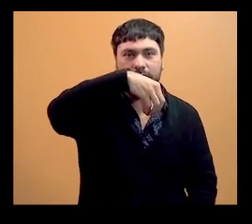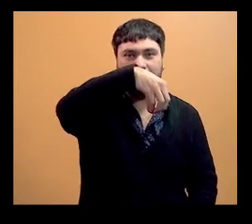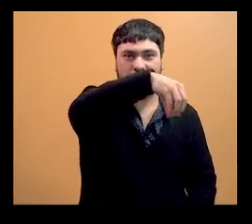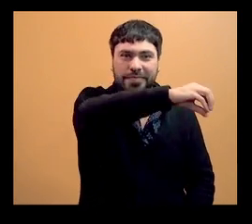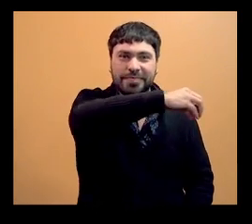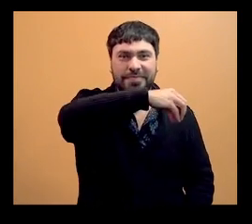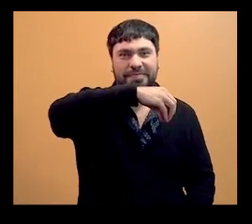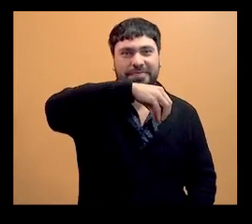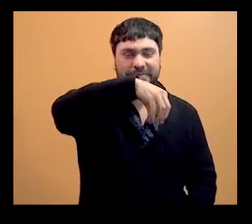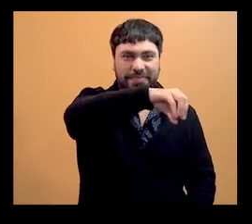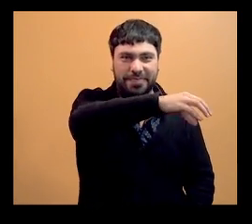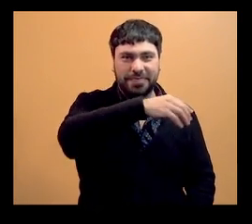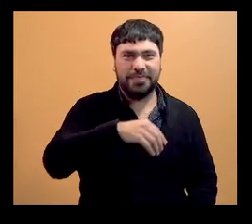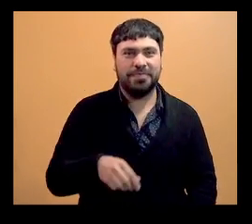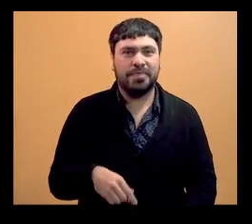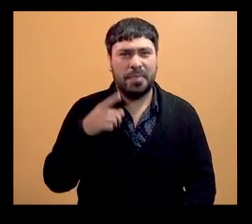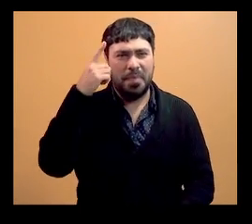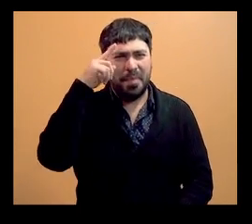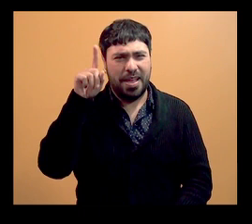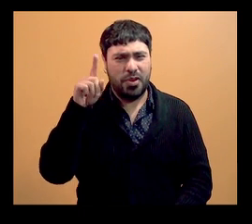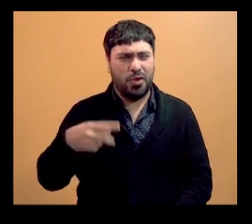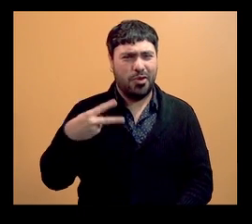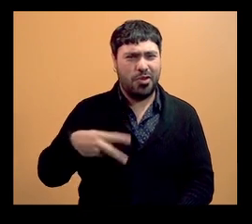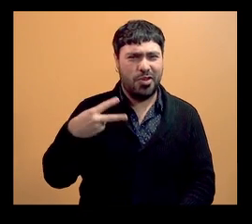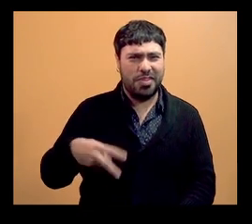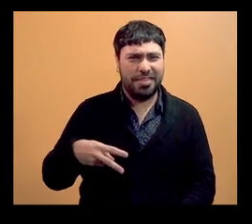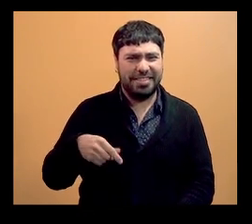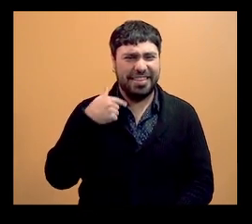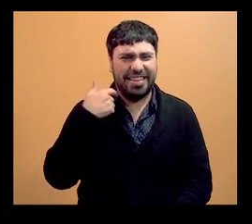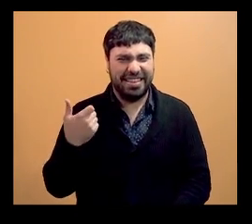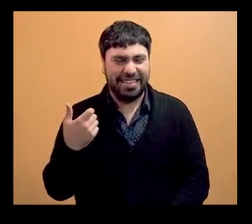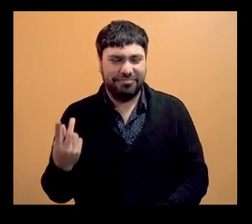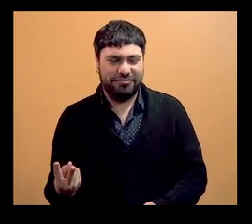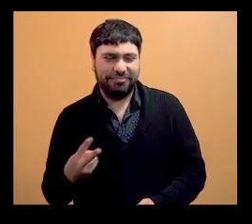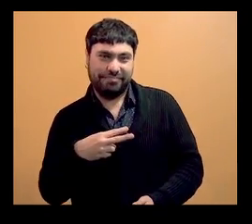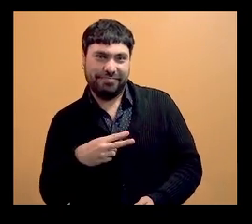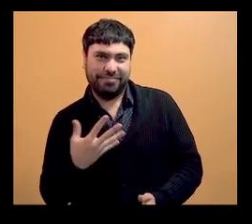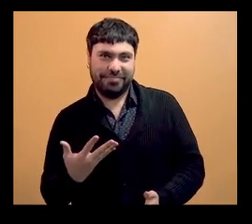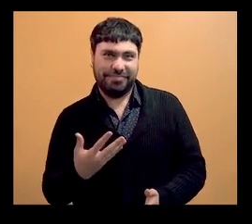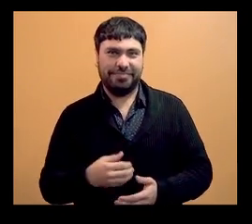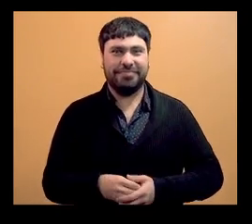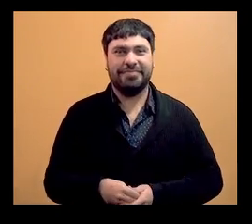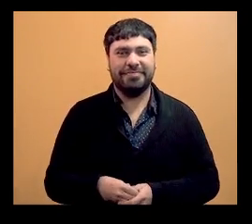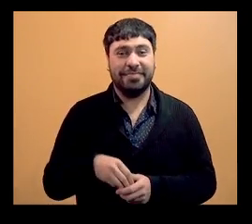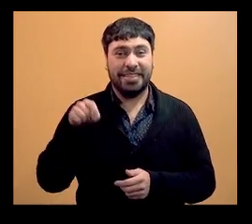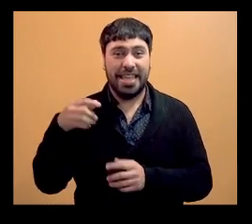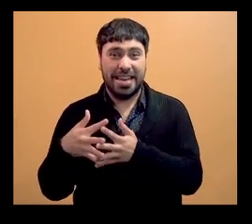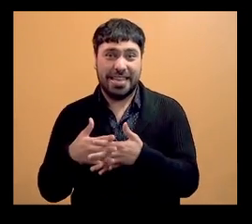había en la época. La traducción del titular que vemos de un diario de Cleveland